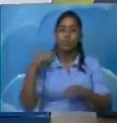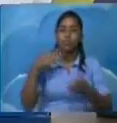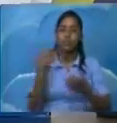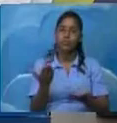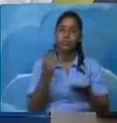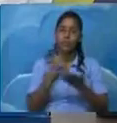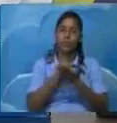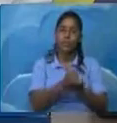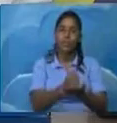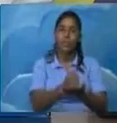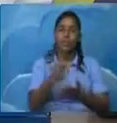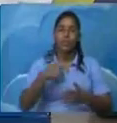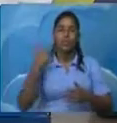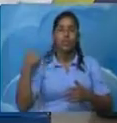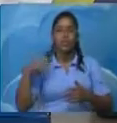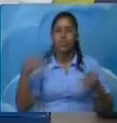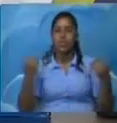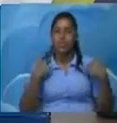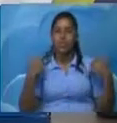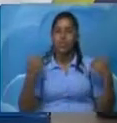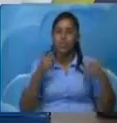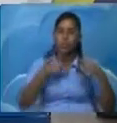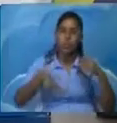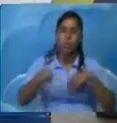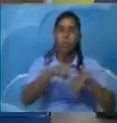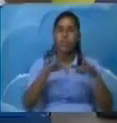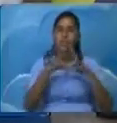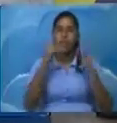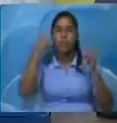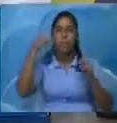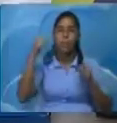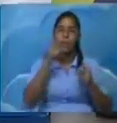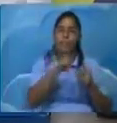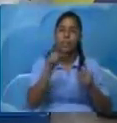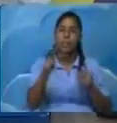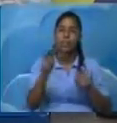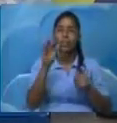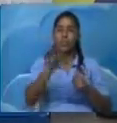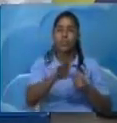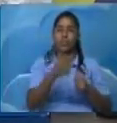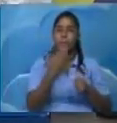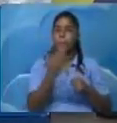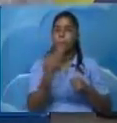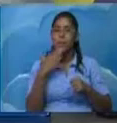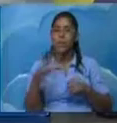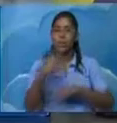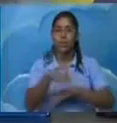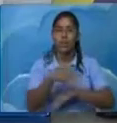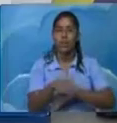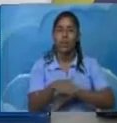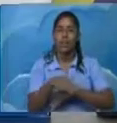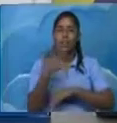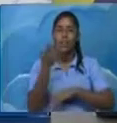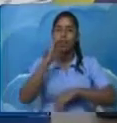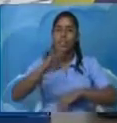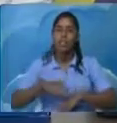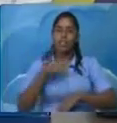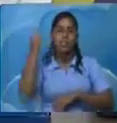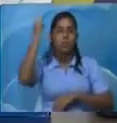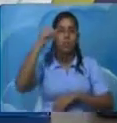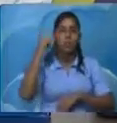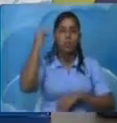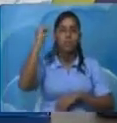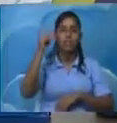ayudarlo, yo tengo que suplirle para que él no ande pidiendo en la calle. ¿Qué se puede